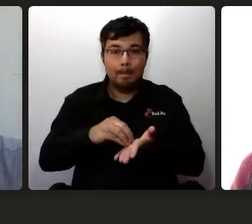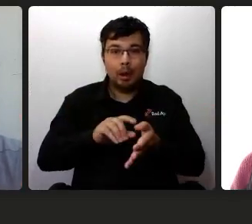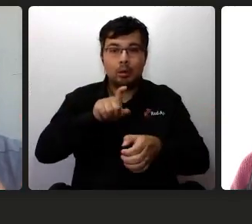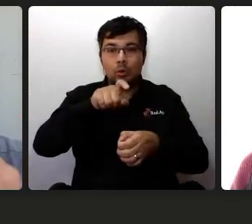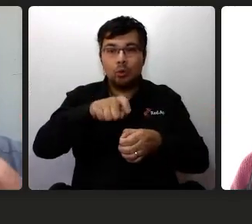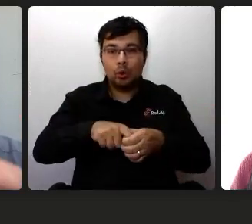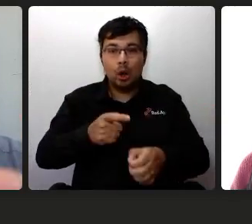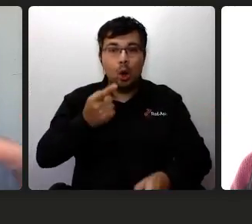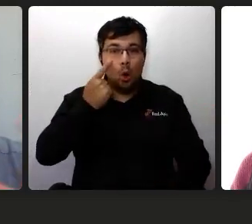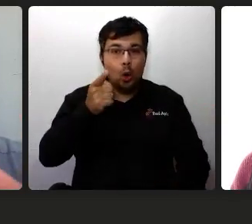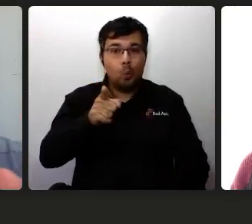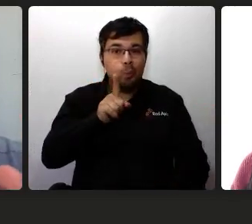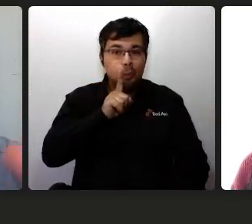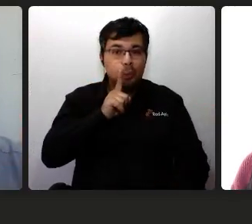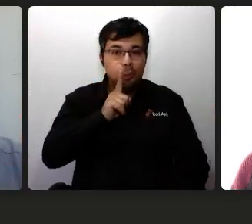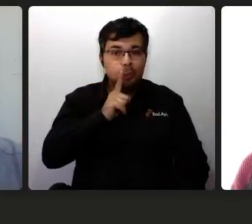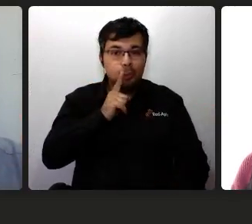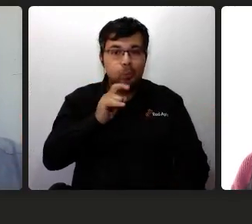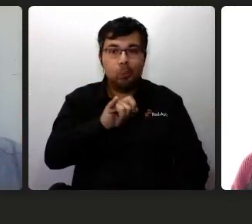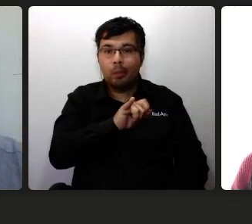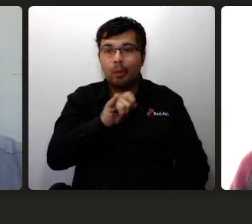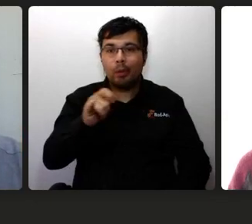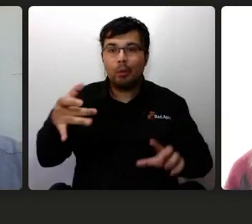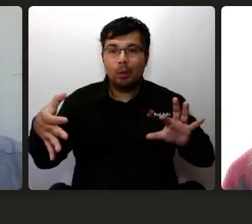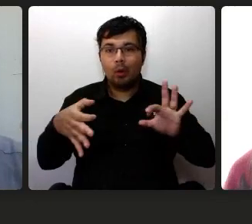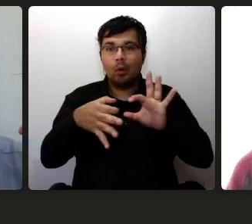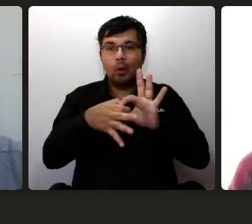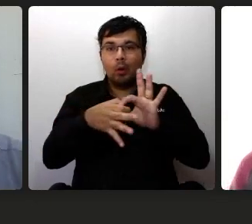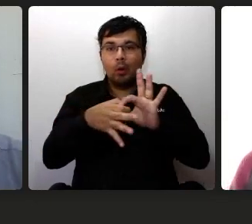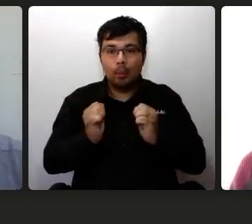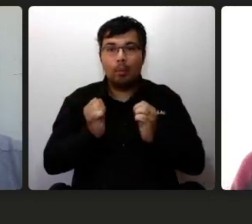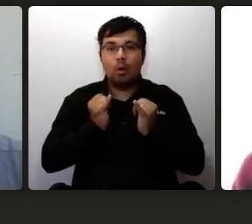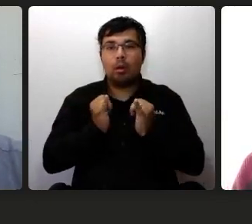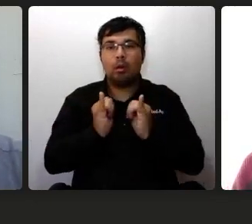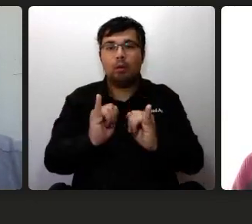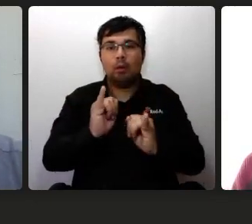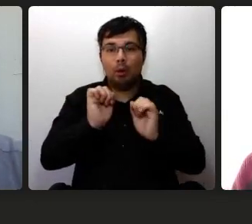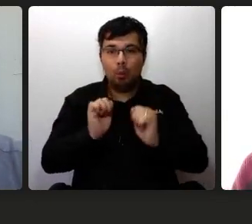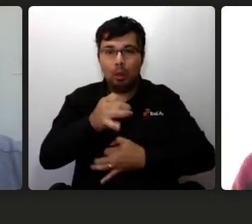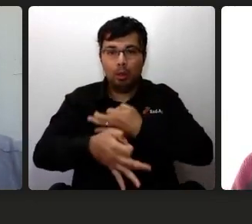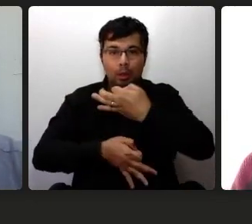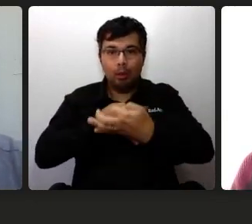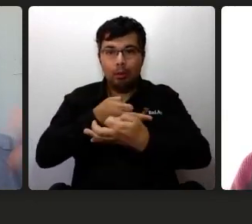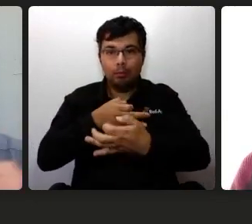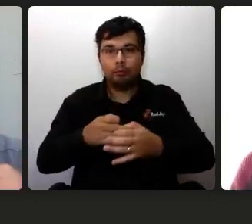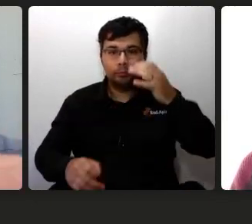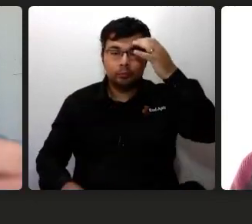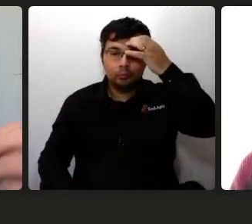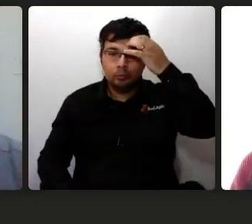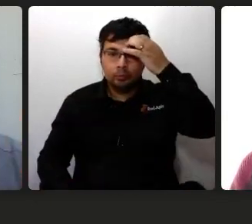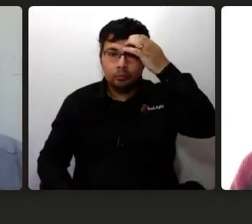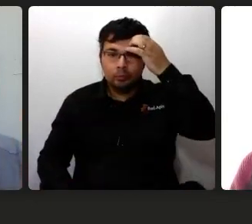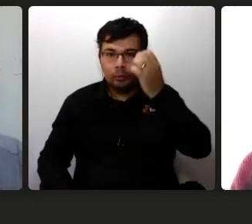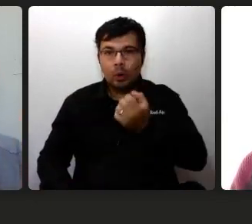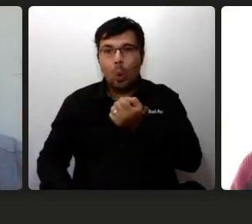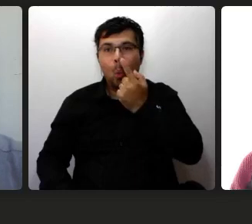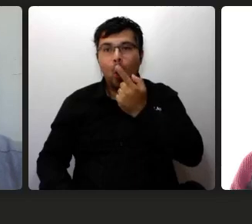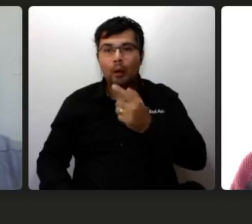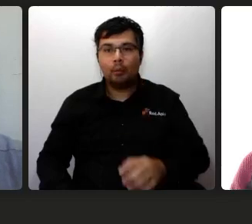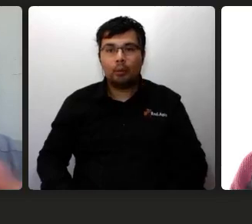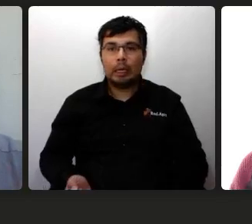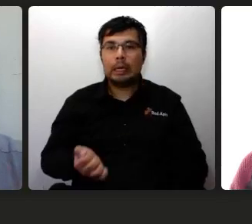conocimiento que tienes, hace un complemento que finalmente podamos informarnos y nos podáis contar desde la perspectiva de cuáles son los errores, cuáles